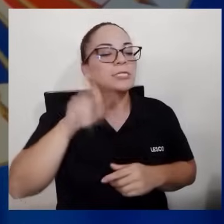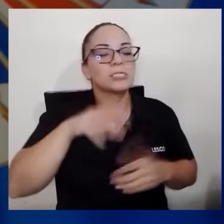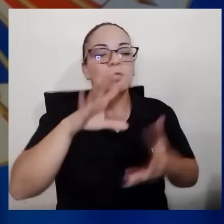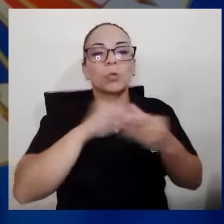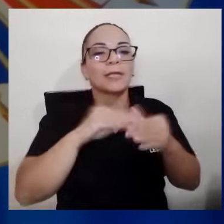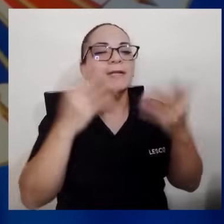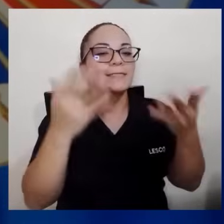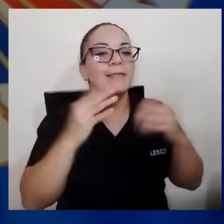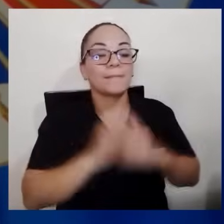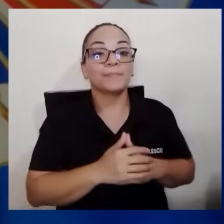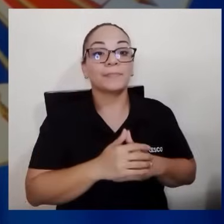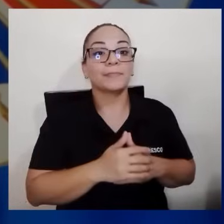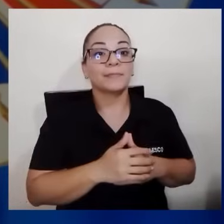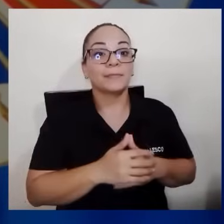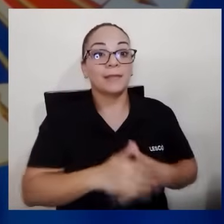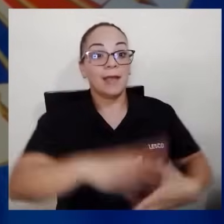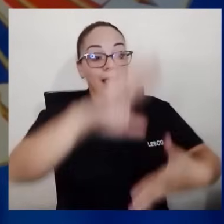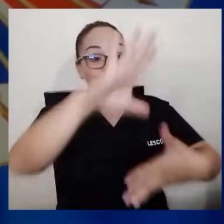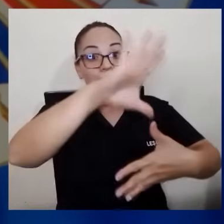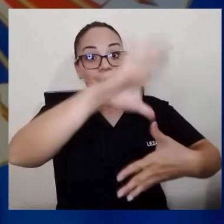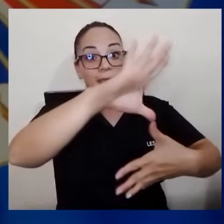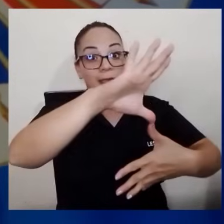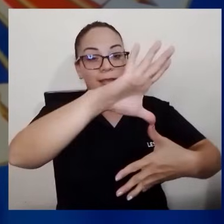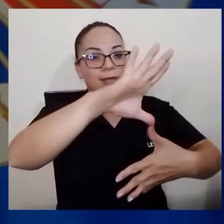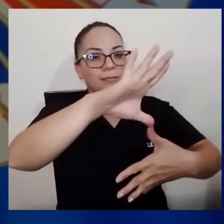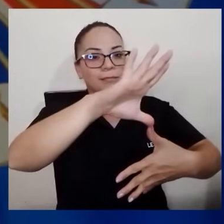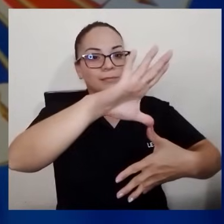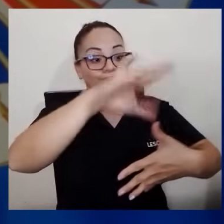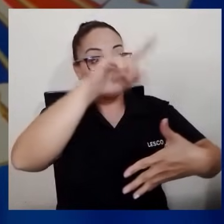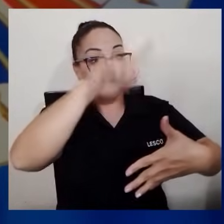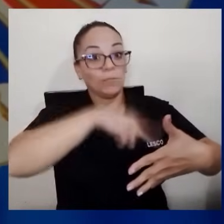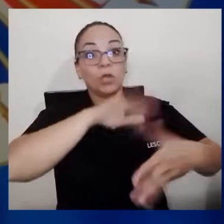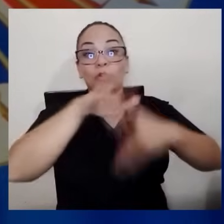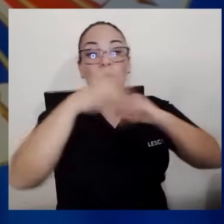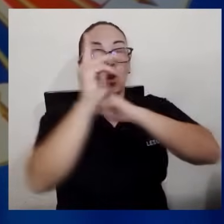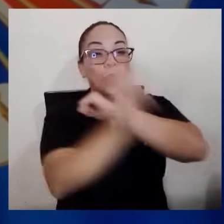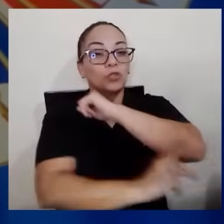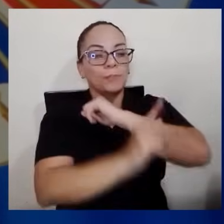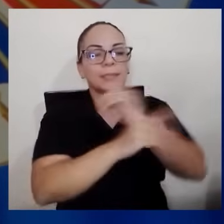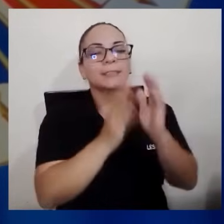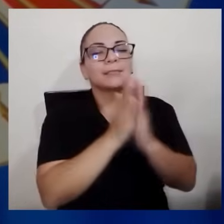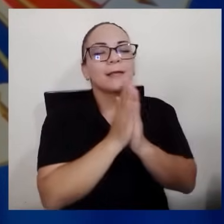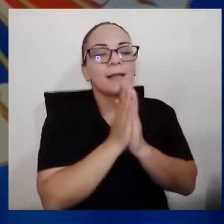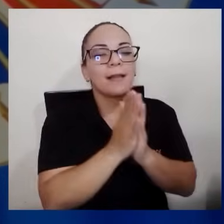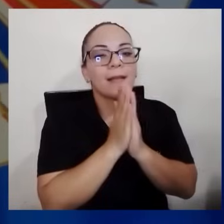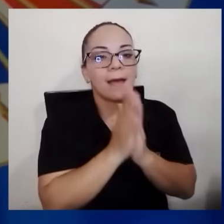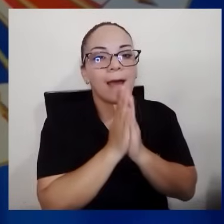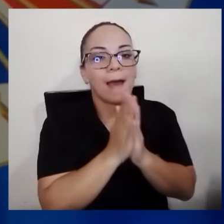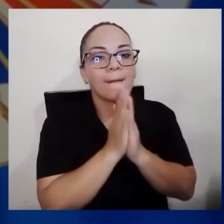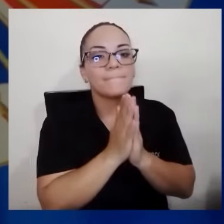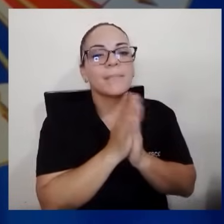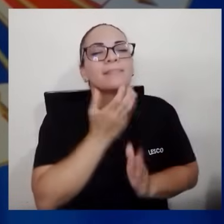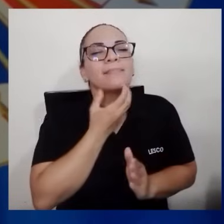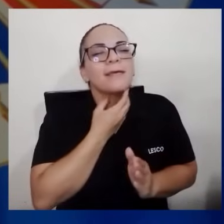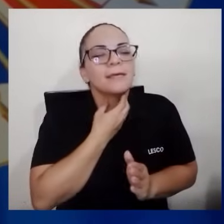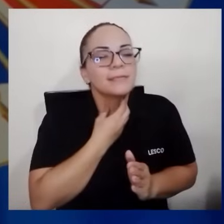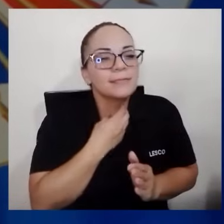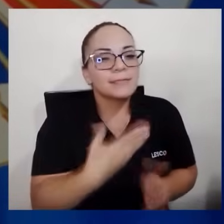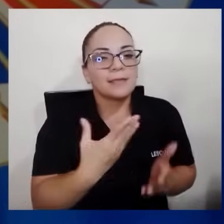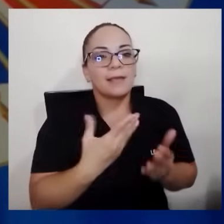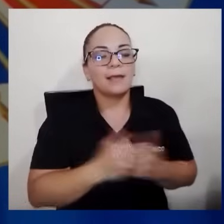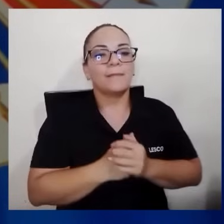Américas todos nuestros países claman ansían una